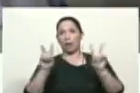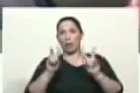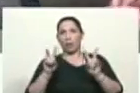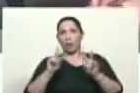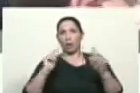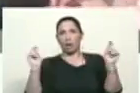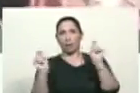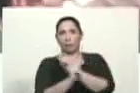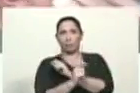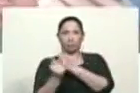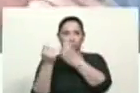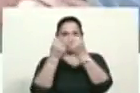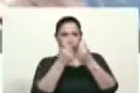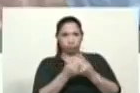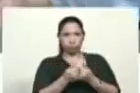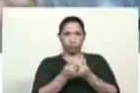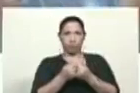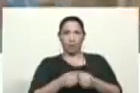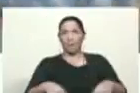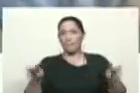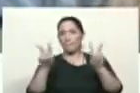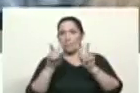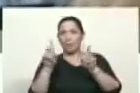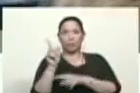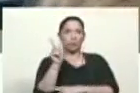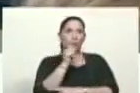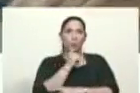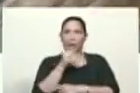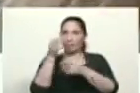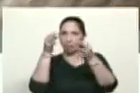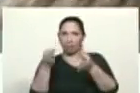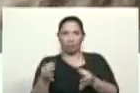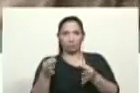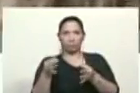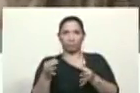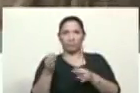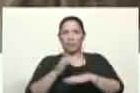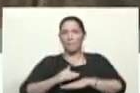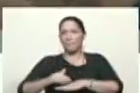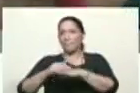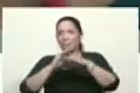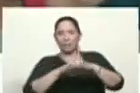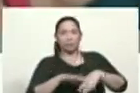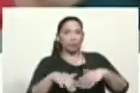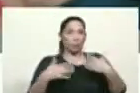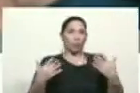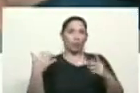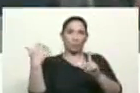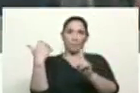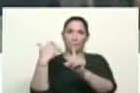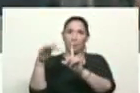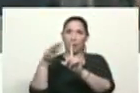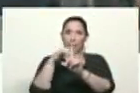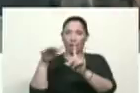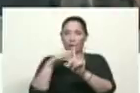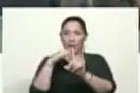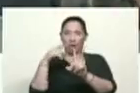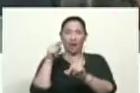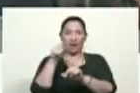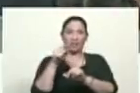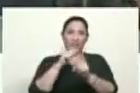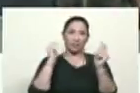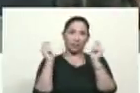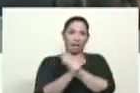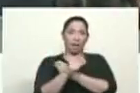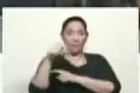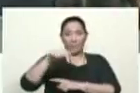cambio. Un valor que no es real. ¿Qué ocurre? Que cuando ellos manipulan ese tipo de cambio, aquí